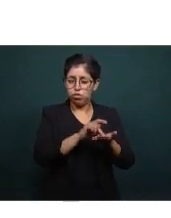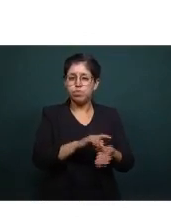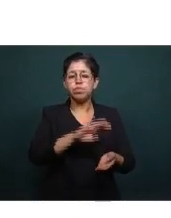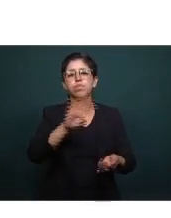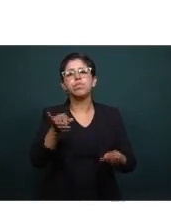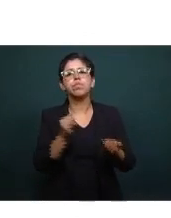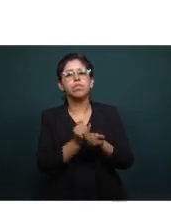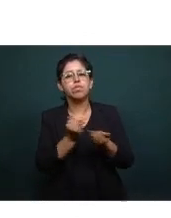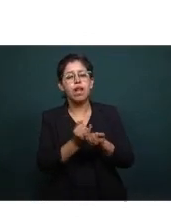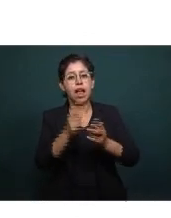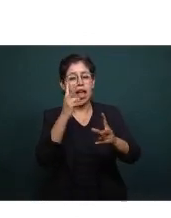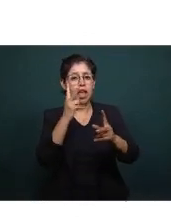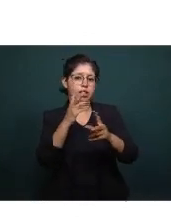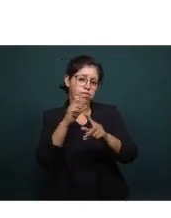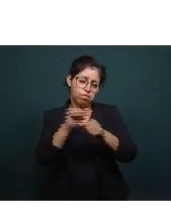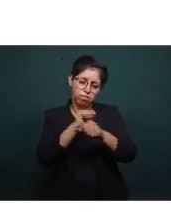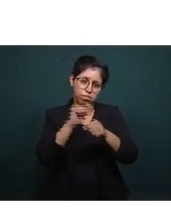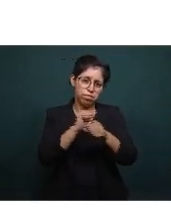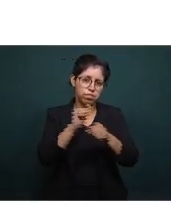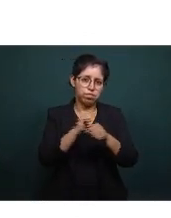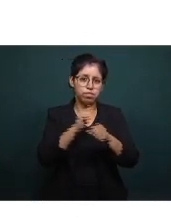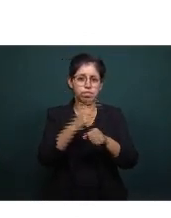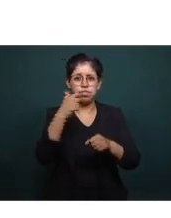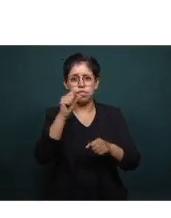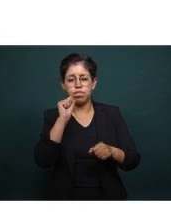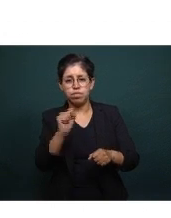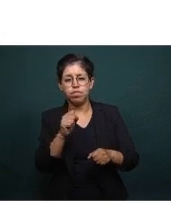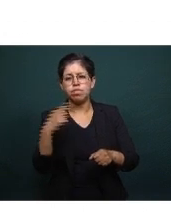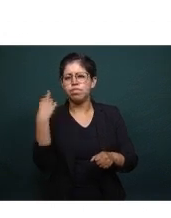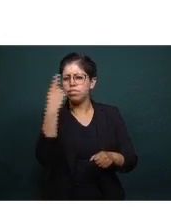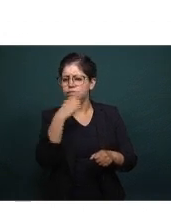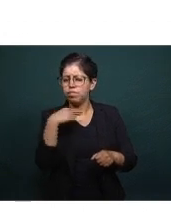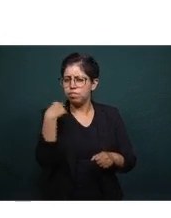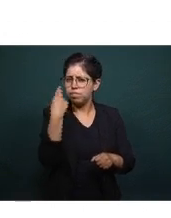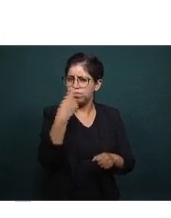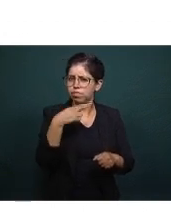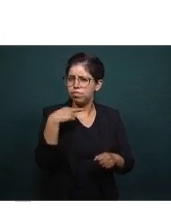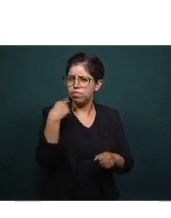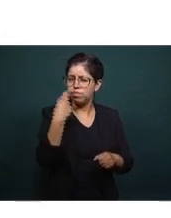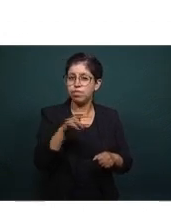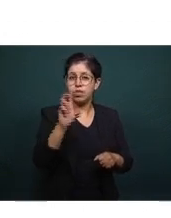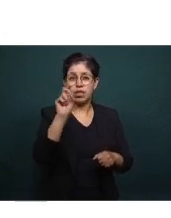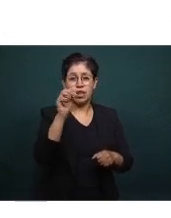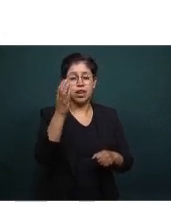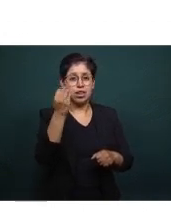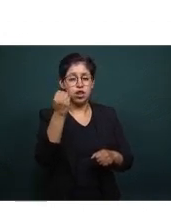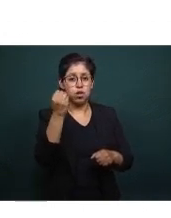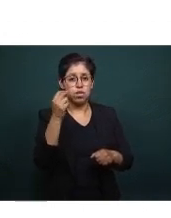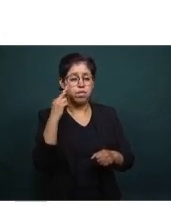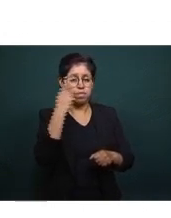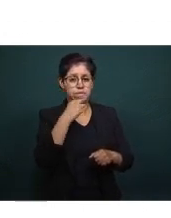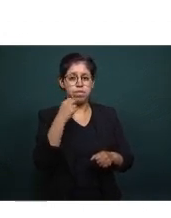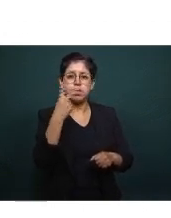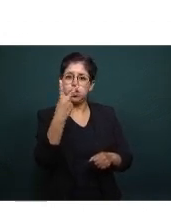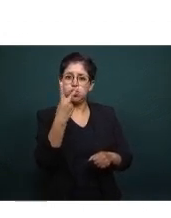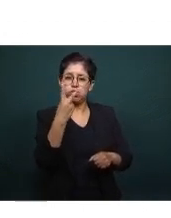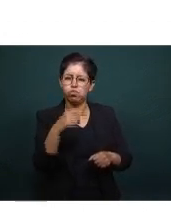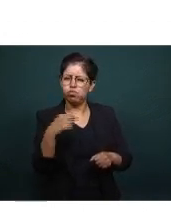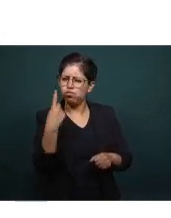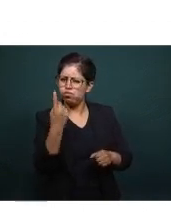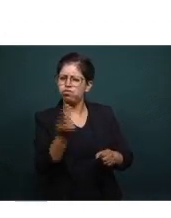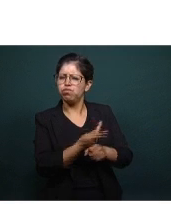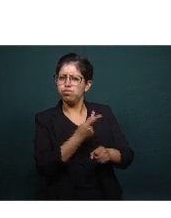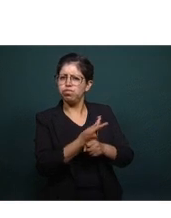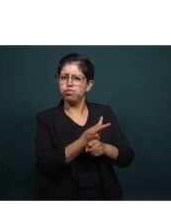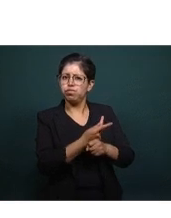vehículos verificados, se inmovilizaron 2 de 39 autotanques verificados, y